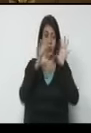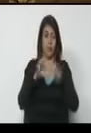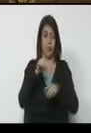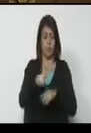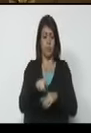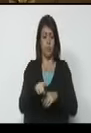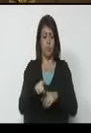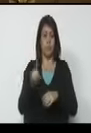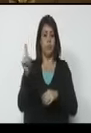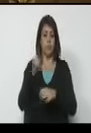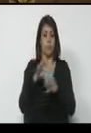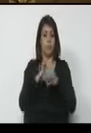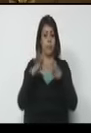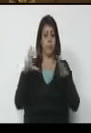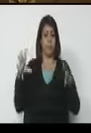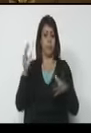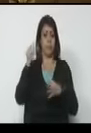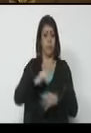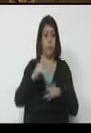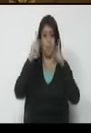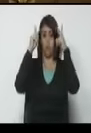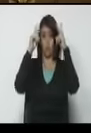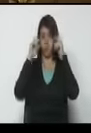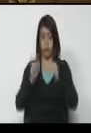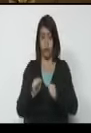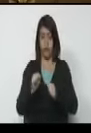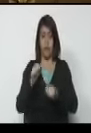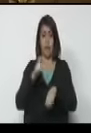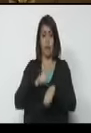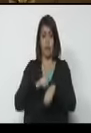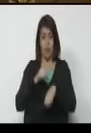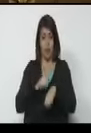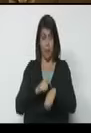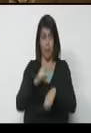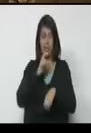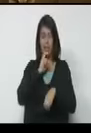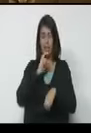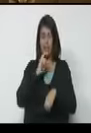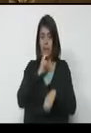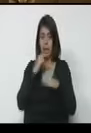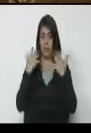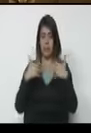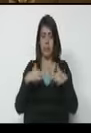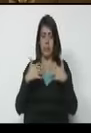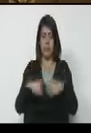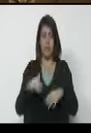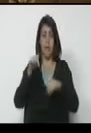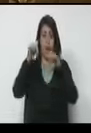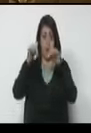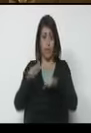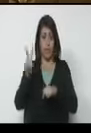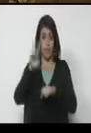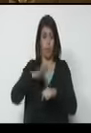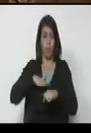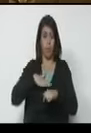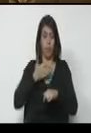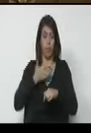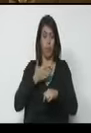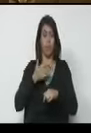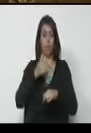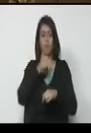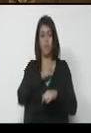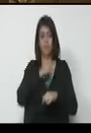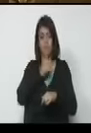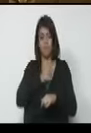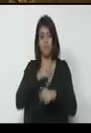el de sacarnos el mayor número de profesionales que en tiempos de batalla, en tiempos difíciles, pudieron haberle servido